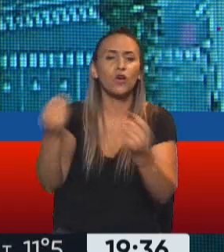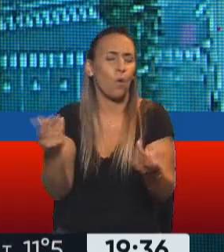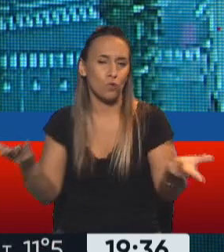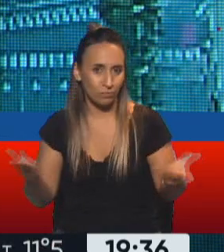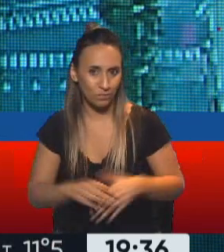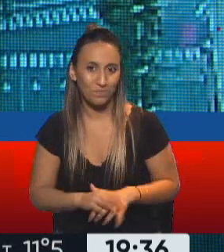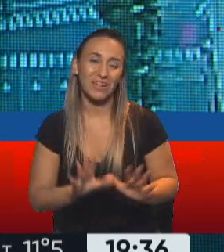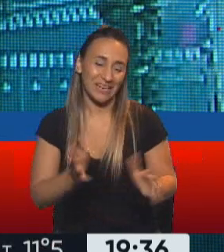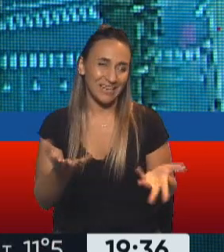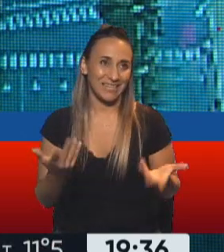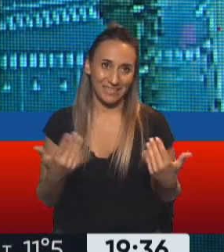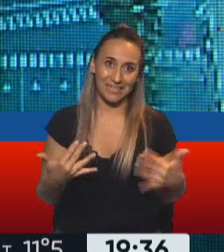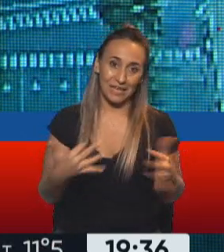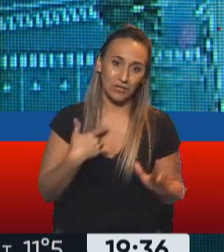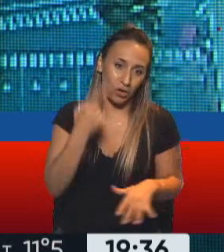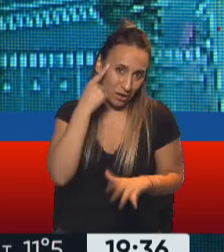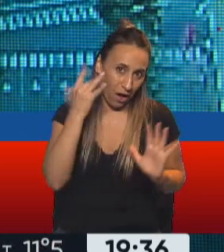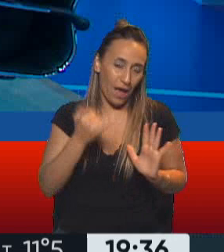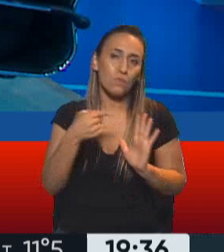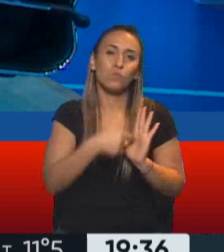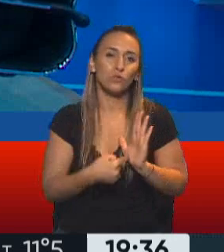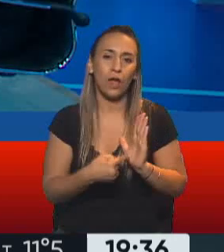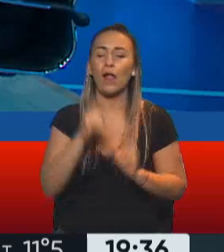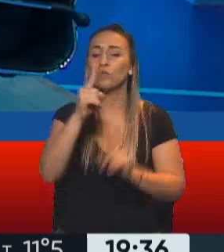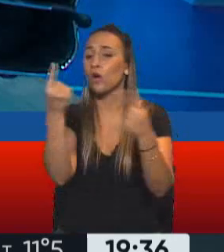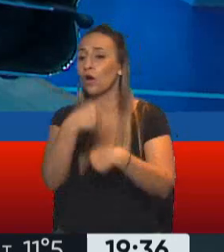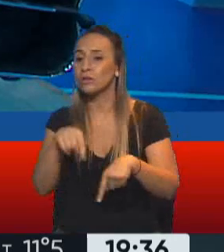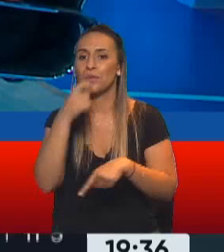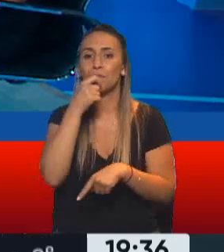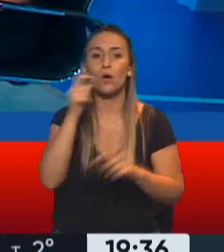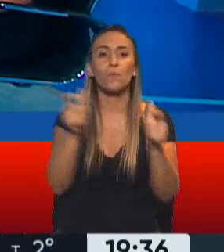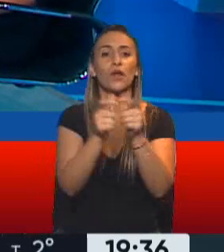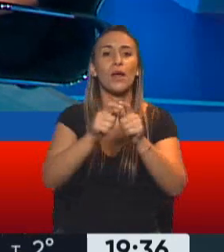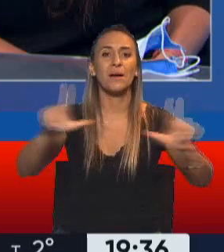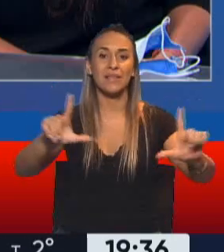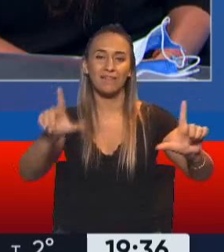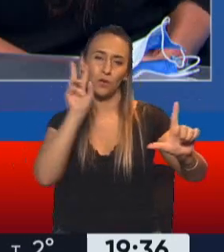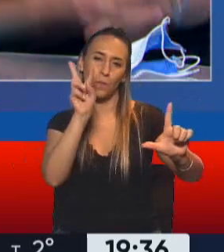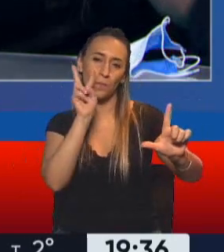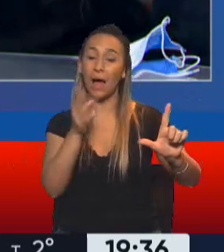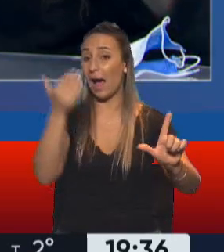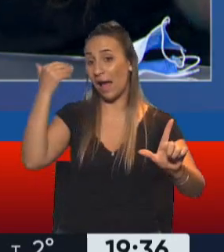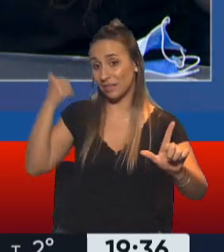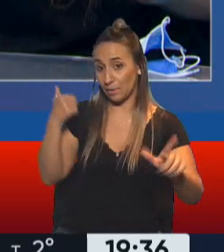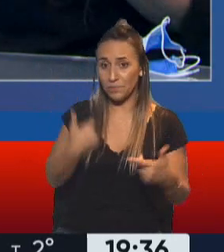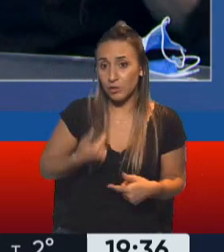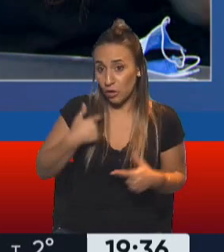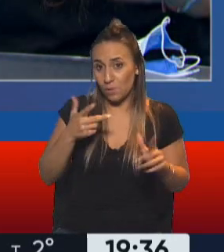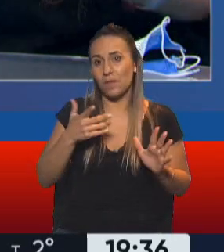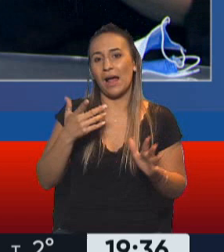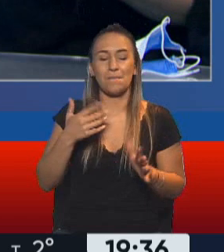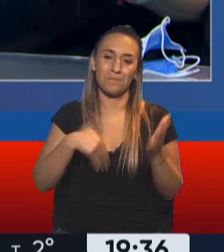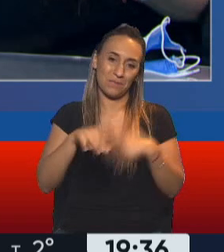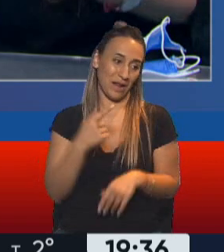cambiando, digamos, que nos parecen inaceptables. Cuando vemos algunos programas de televisión que veíamos, digo, sobre todo para los que tenemos